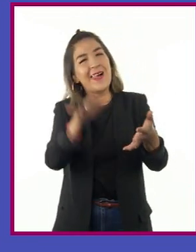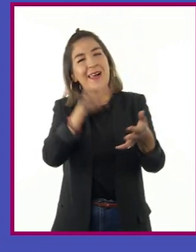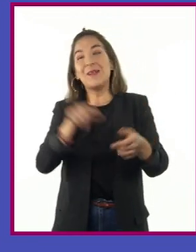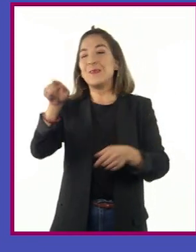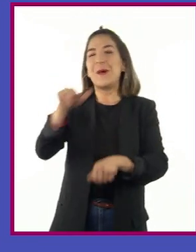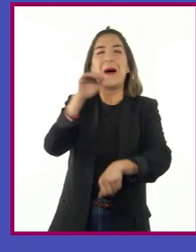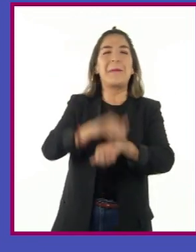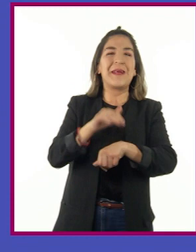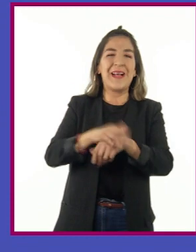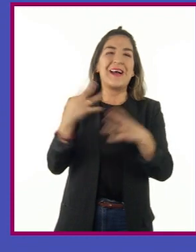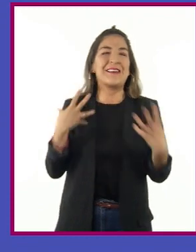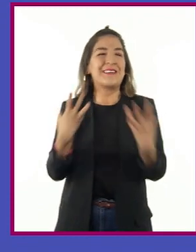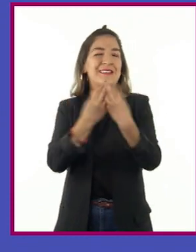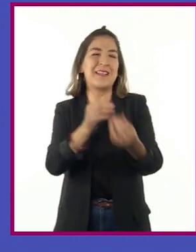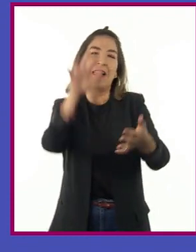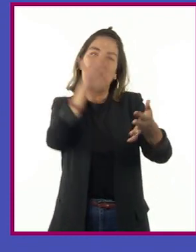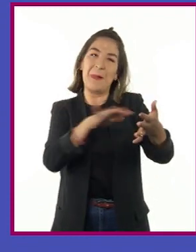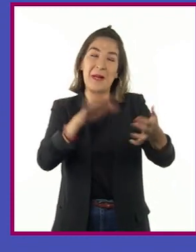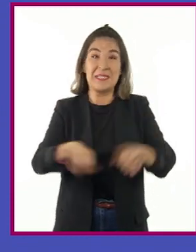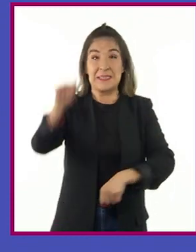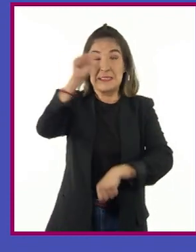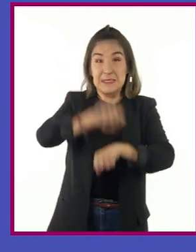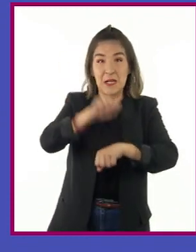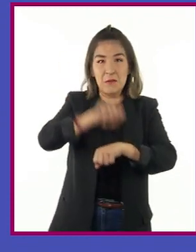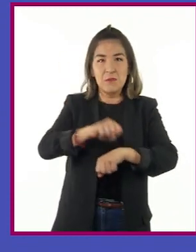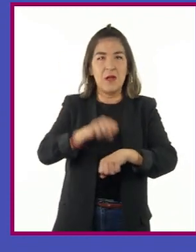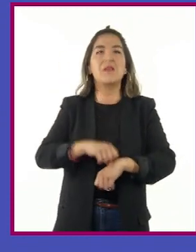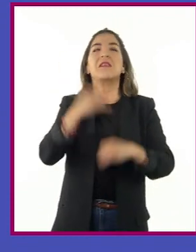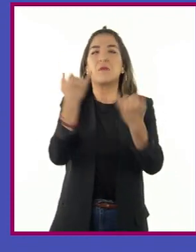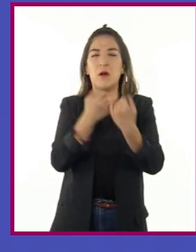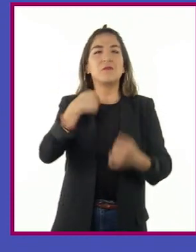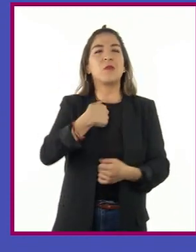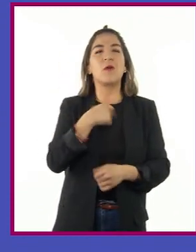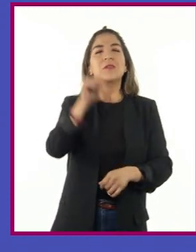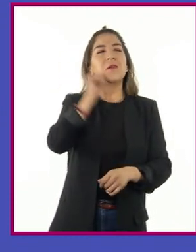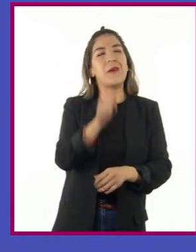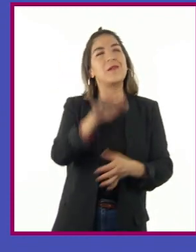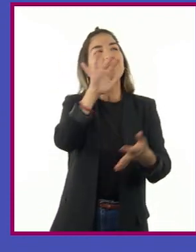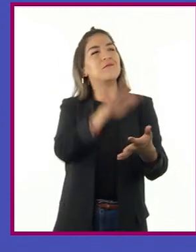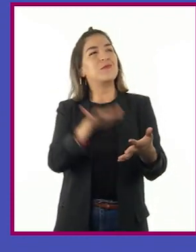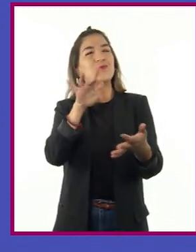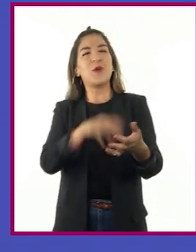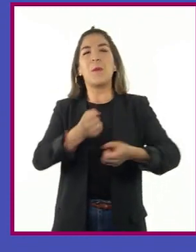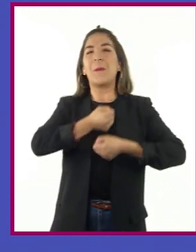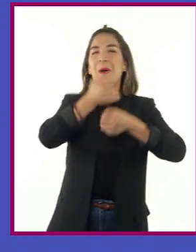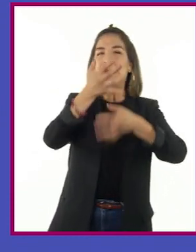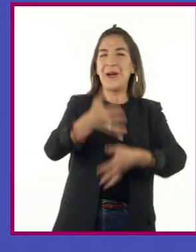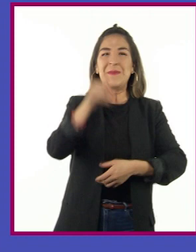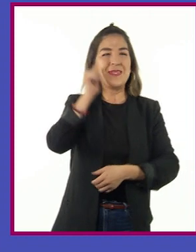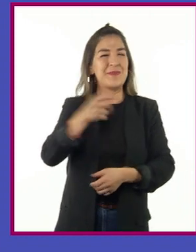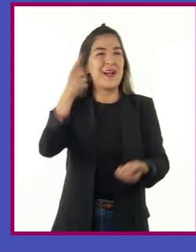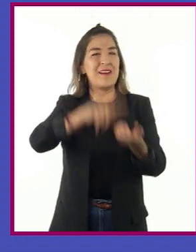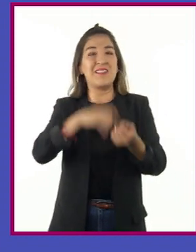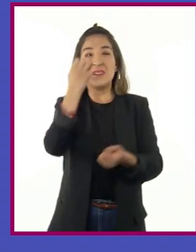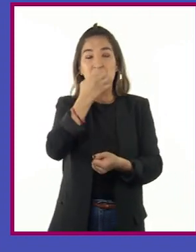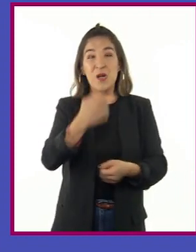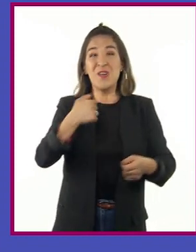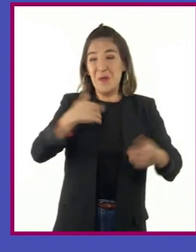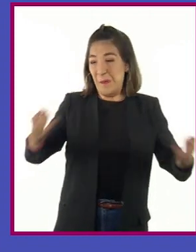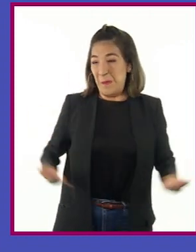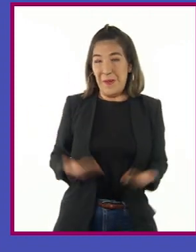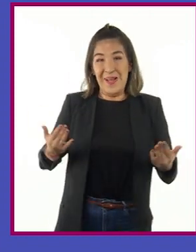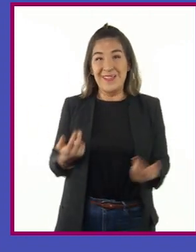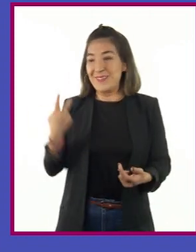comadres. En la secundaria me tenían como declamador oficial. Nunca podía estar a gusto en un baile con